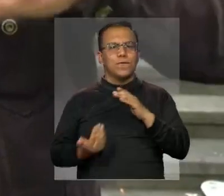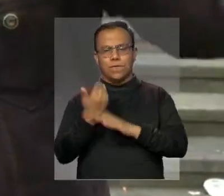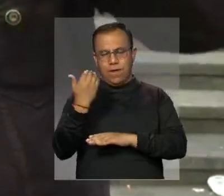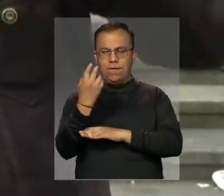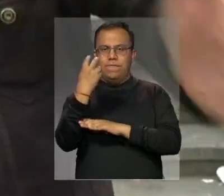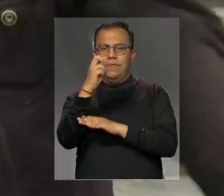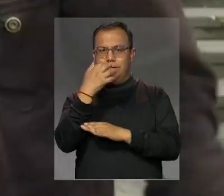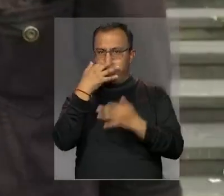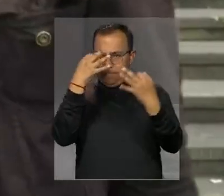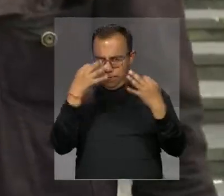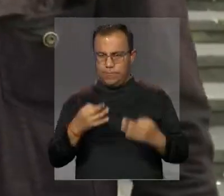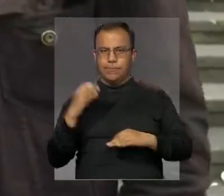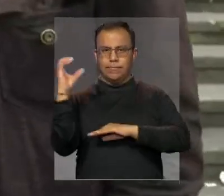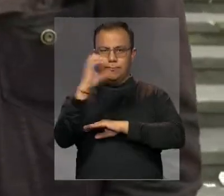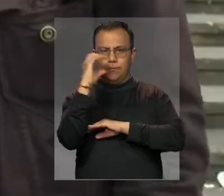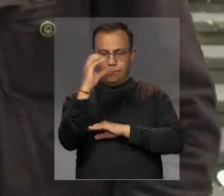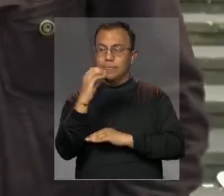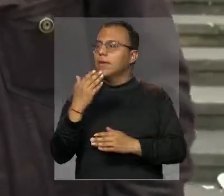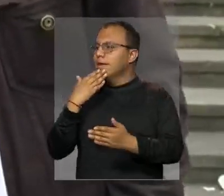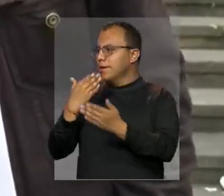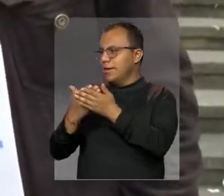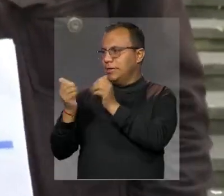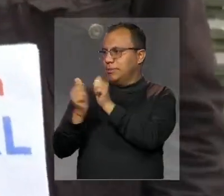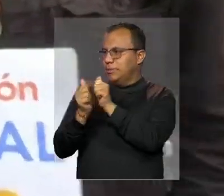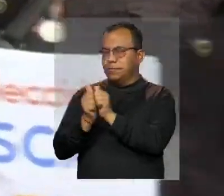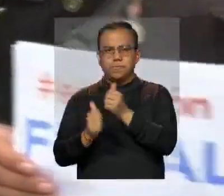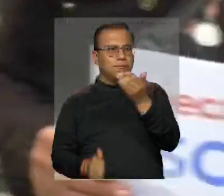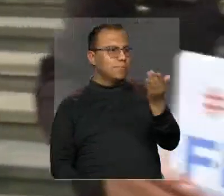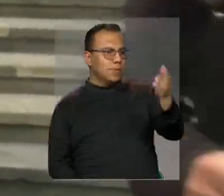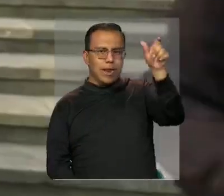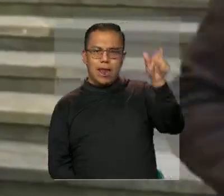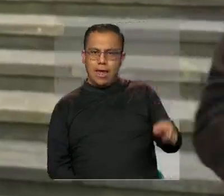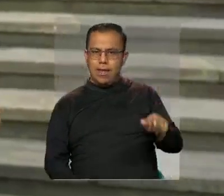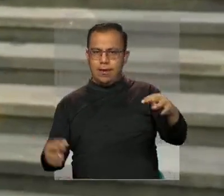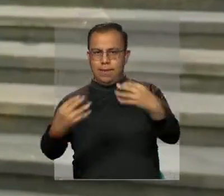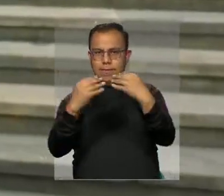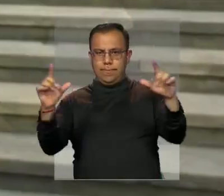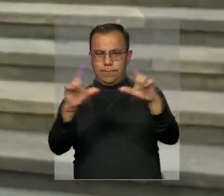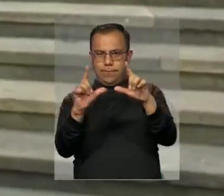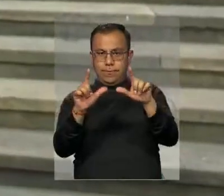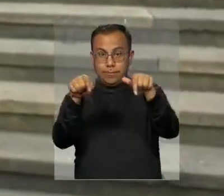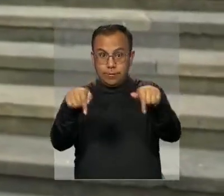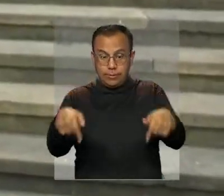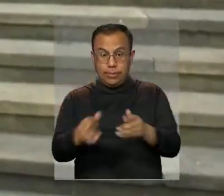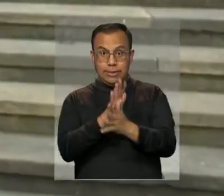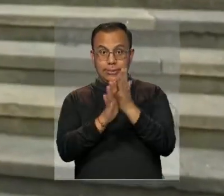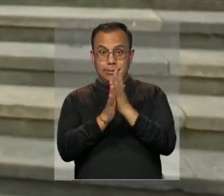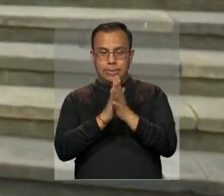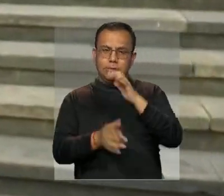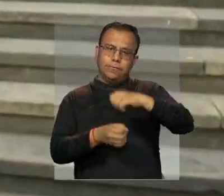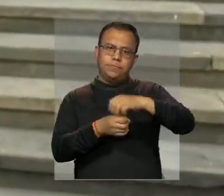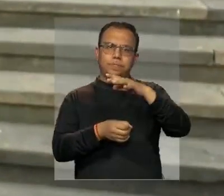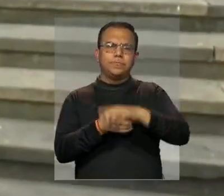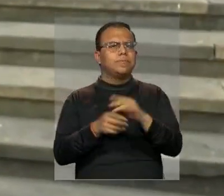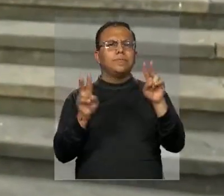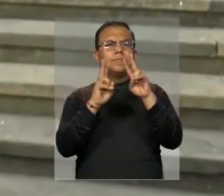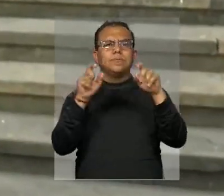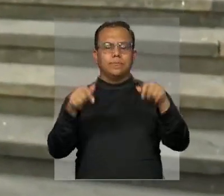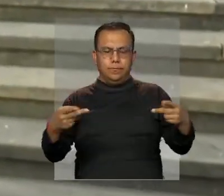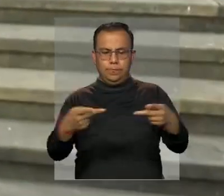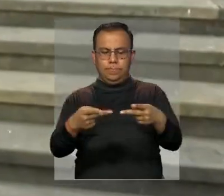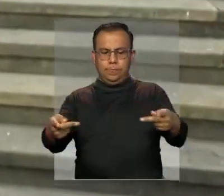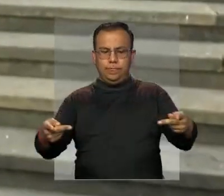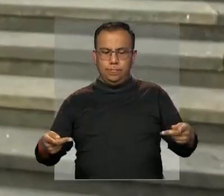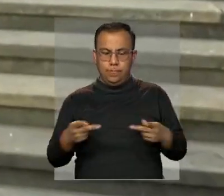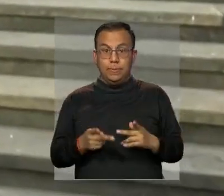fiscal, verdadera fiscal en Colombia. Gracias por acompañarnos, Cristian y televidentes. Pues mira, aquí en el centro de la ciudad del distrito dispuso también un perímetro